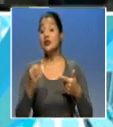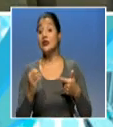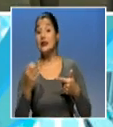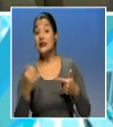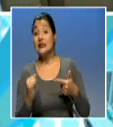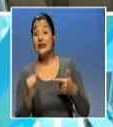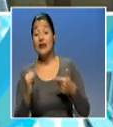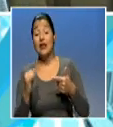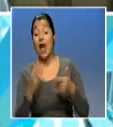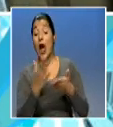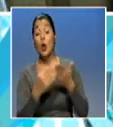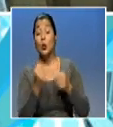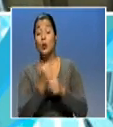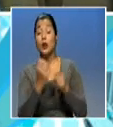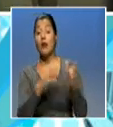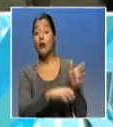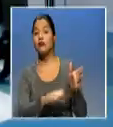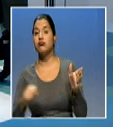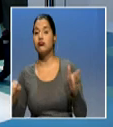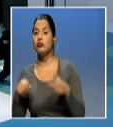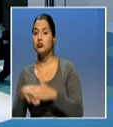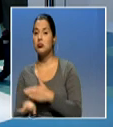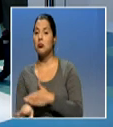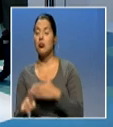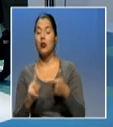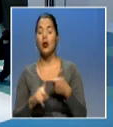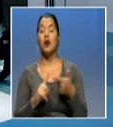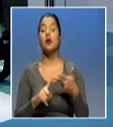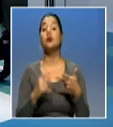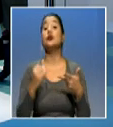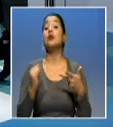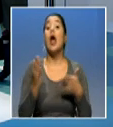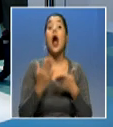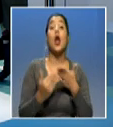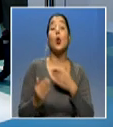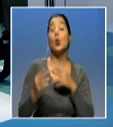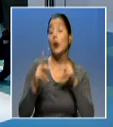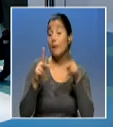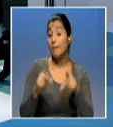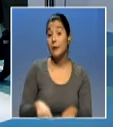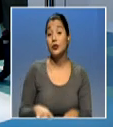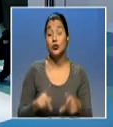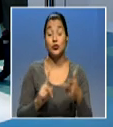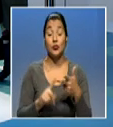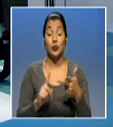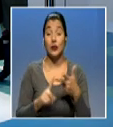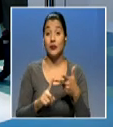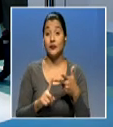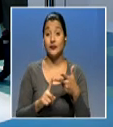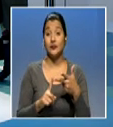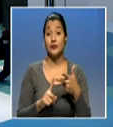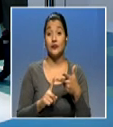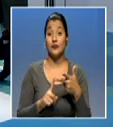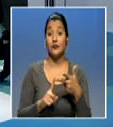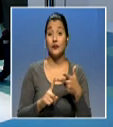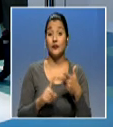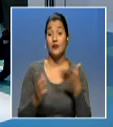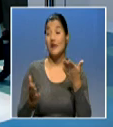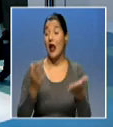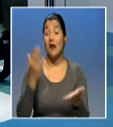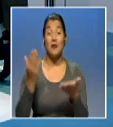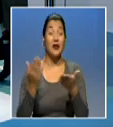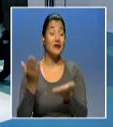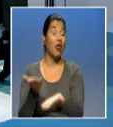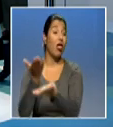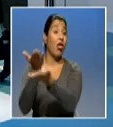en la gaveta de algún funcionario? ¿Fue que alguien inadvertidamente lo colocó en algún